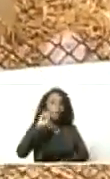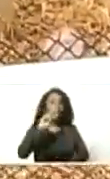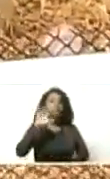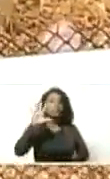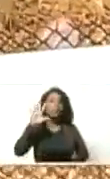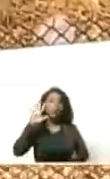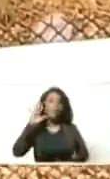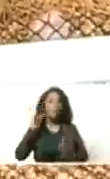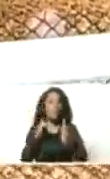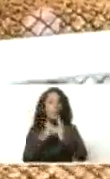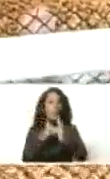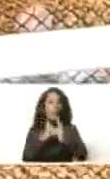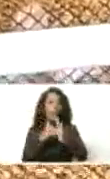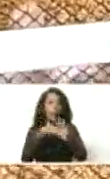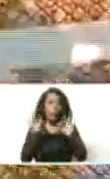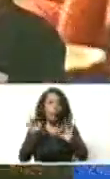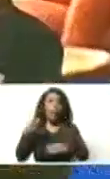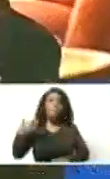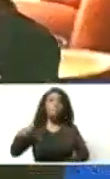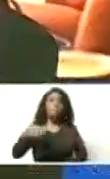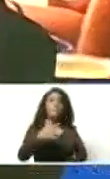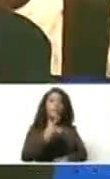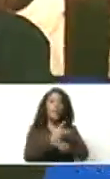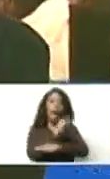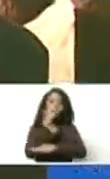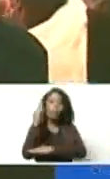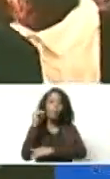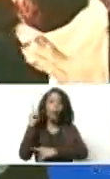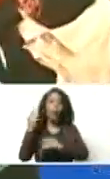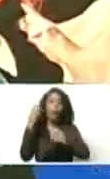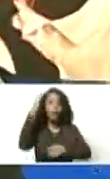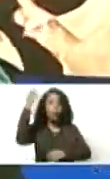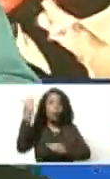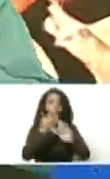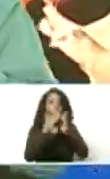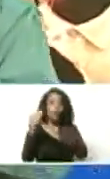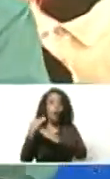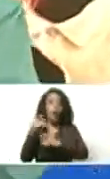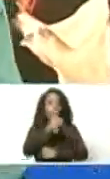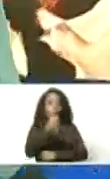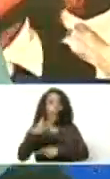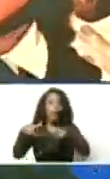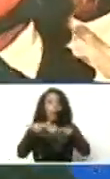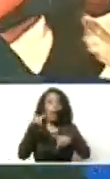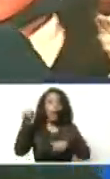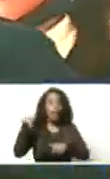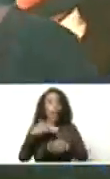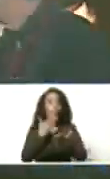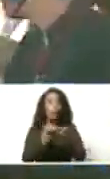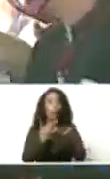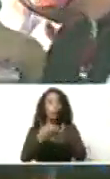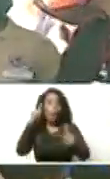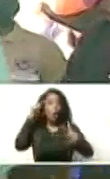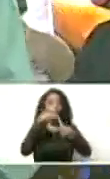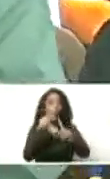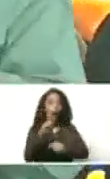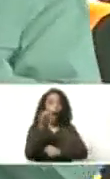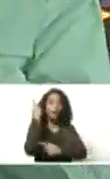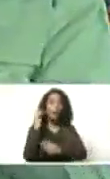25.000 árboles por cada consejo comunal, por cada conuco comunal. Bueno, se está proponiendo una meta, me la propusieron ayer.